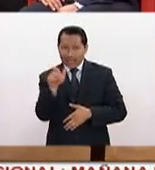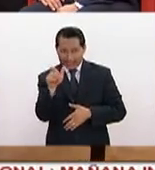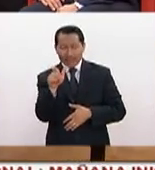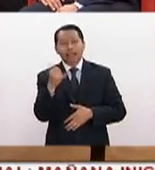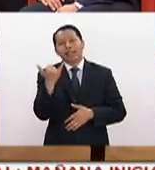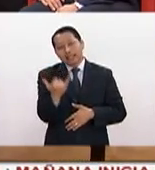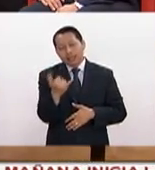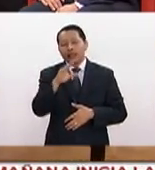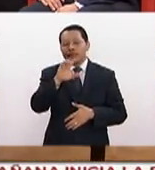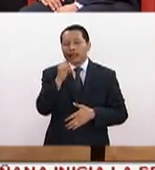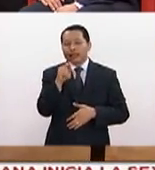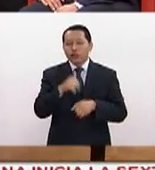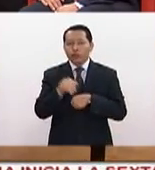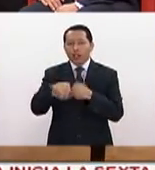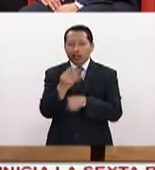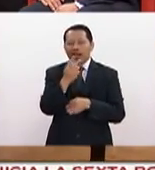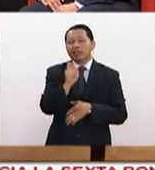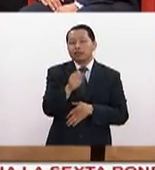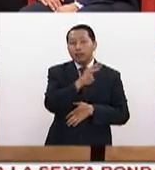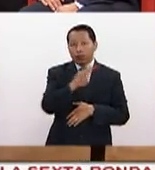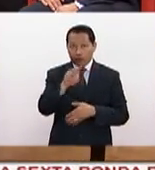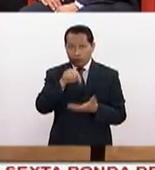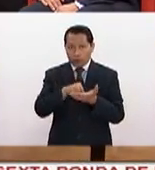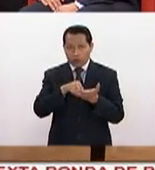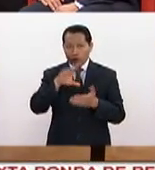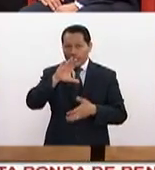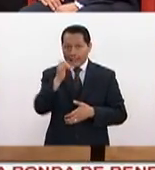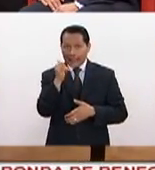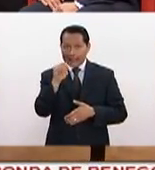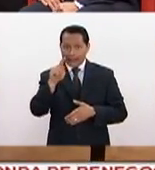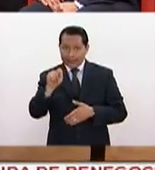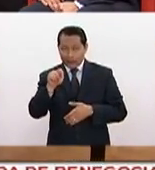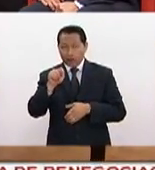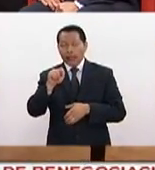www.ipn.mx, y la del CECIT 14, que es